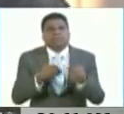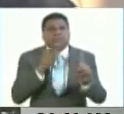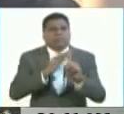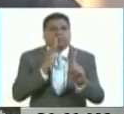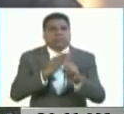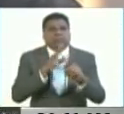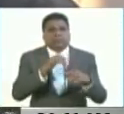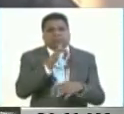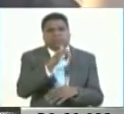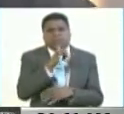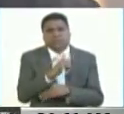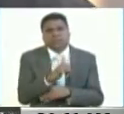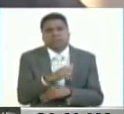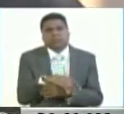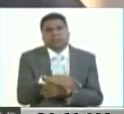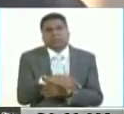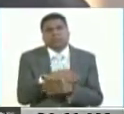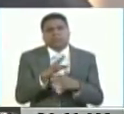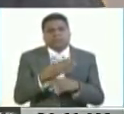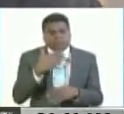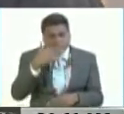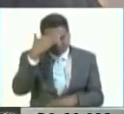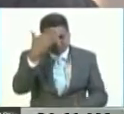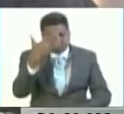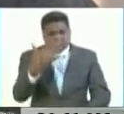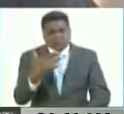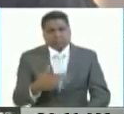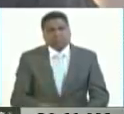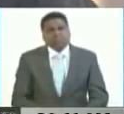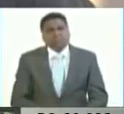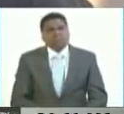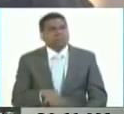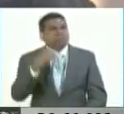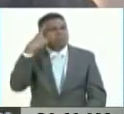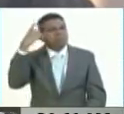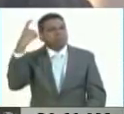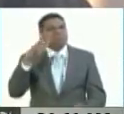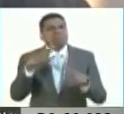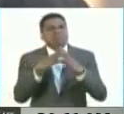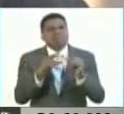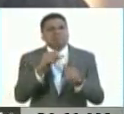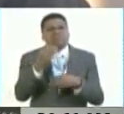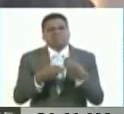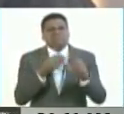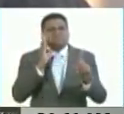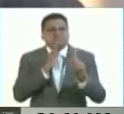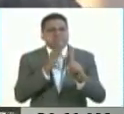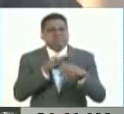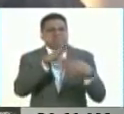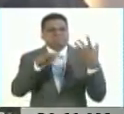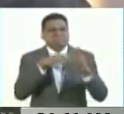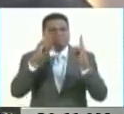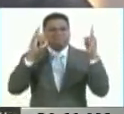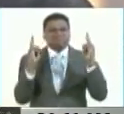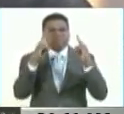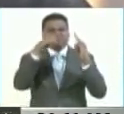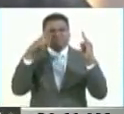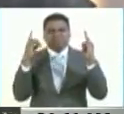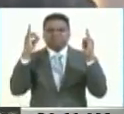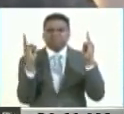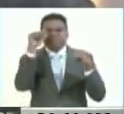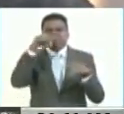informático a Irán. Uh-huh. Imagínate tú que ellos puedan atacar la planta termoeléctrica